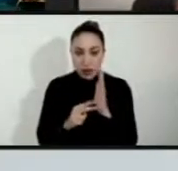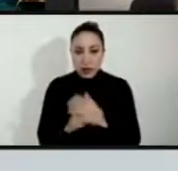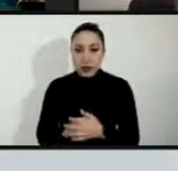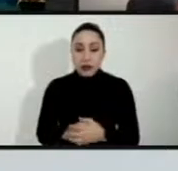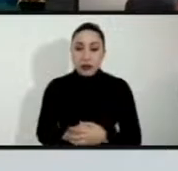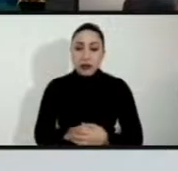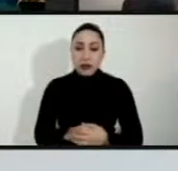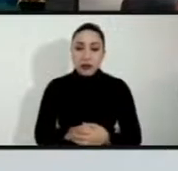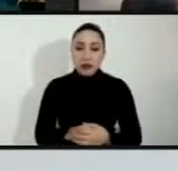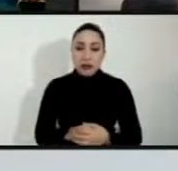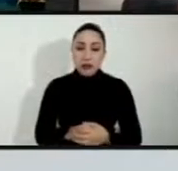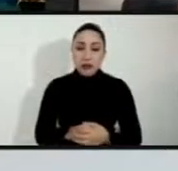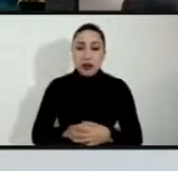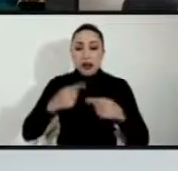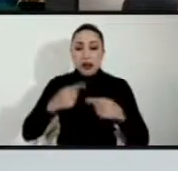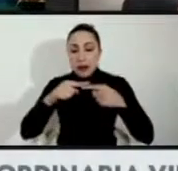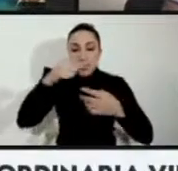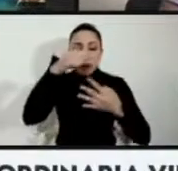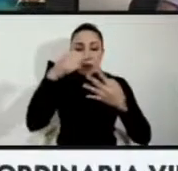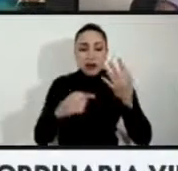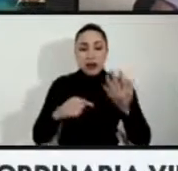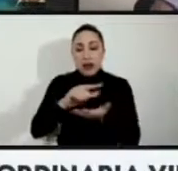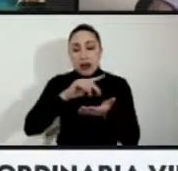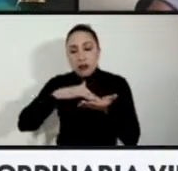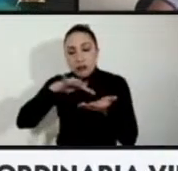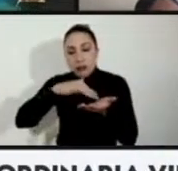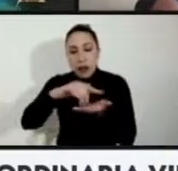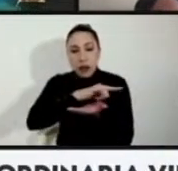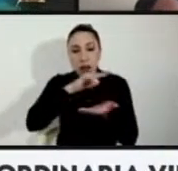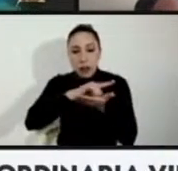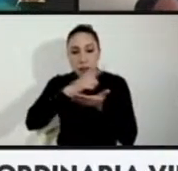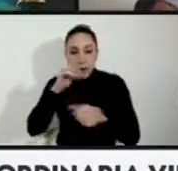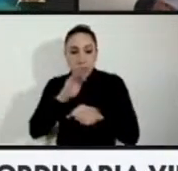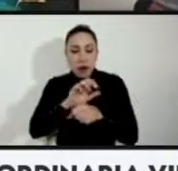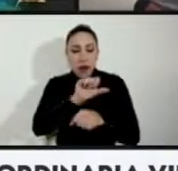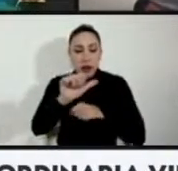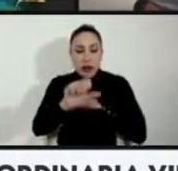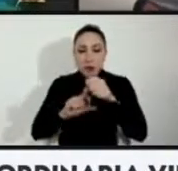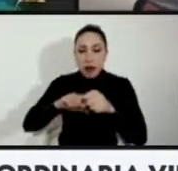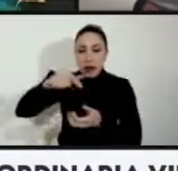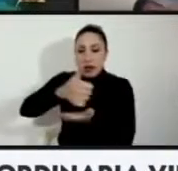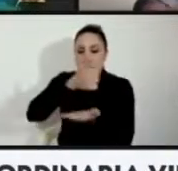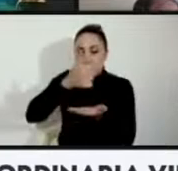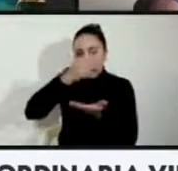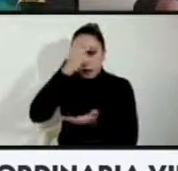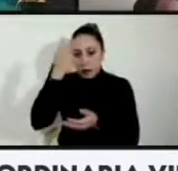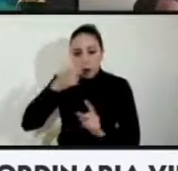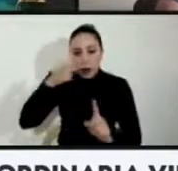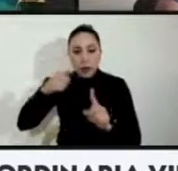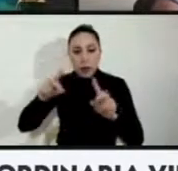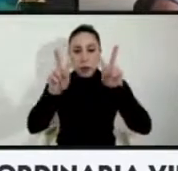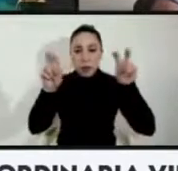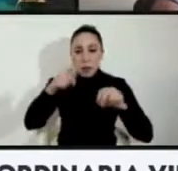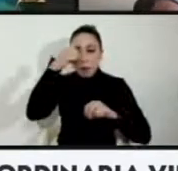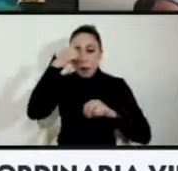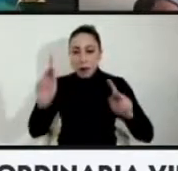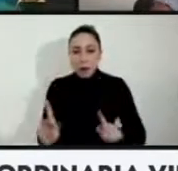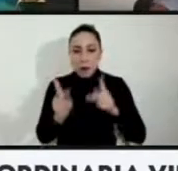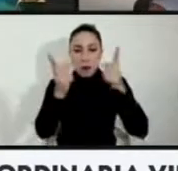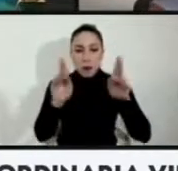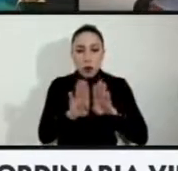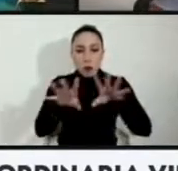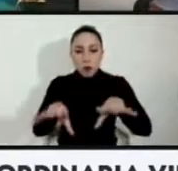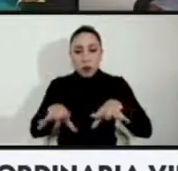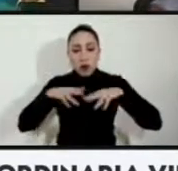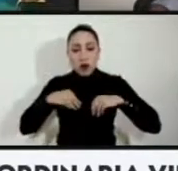diversas disposiciones de la Ley de Protección a los Animales de la Ciudad de México en materia de venta y adopción de animales de compañía, suscrita